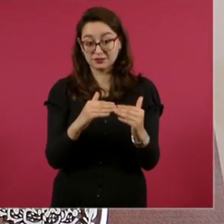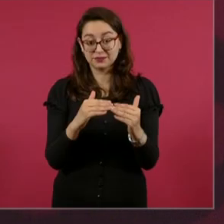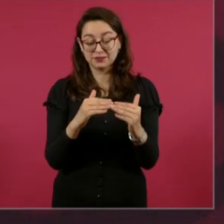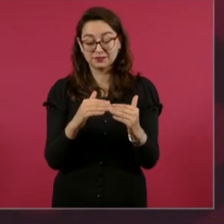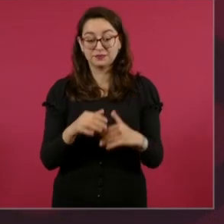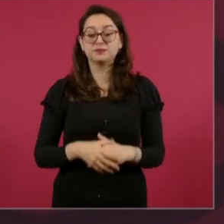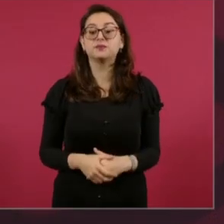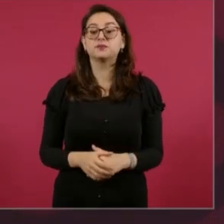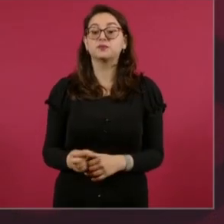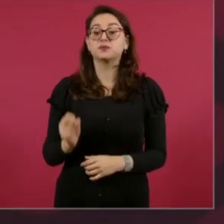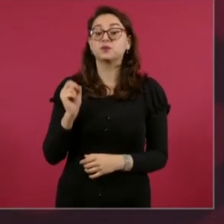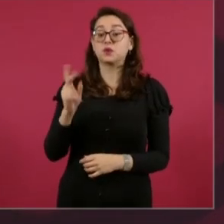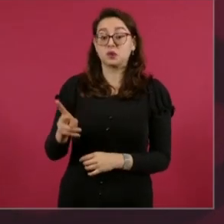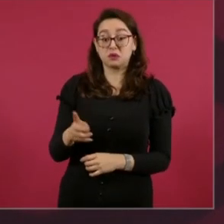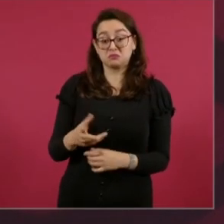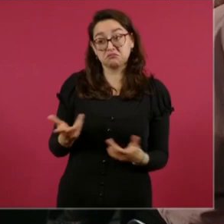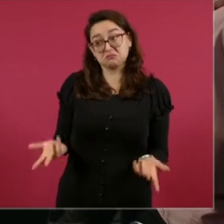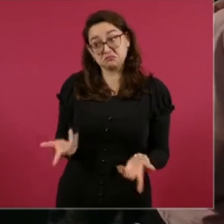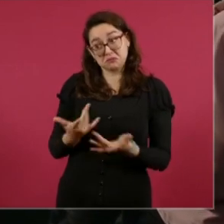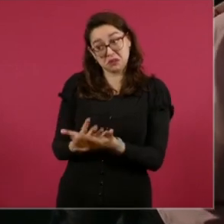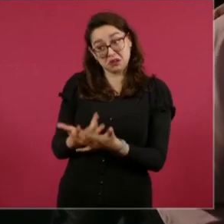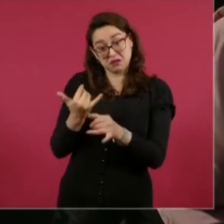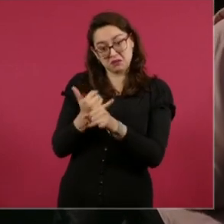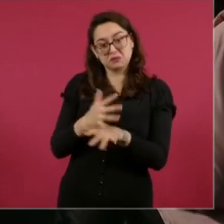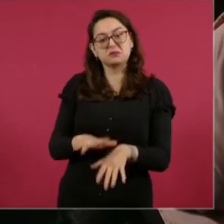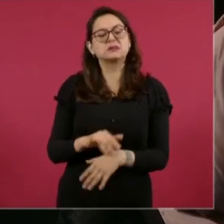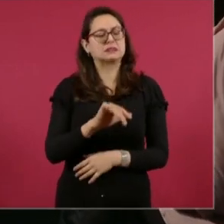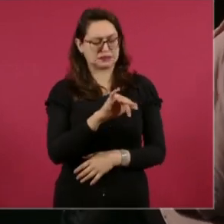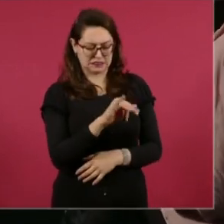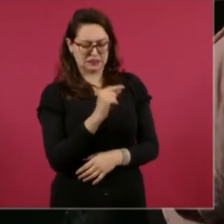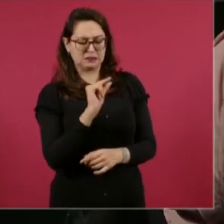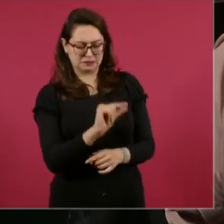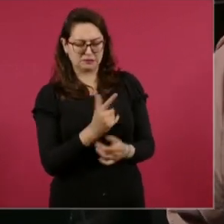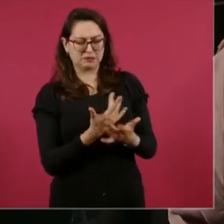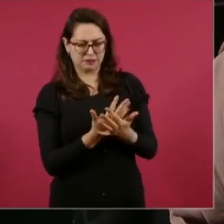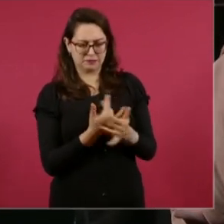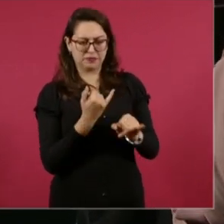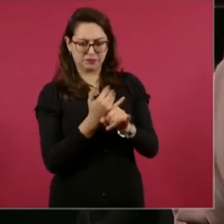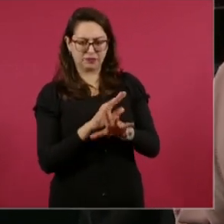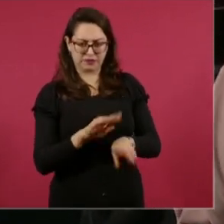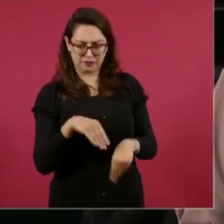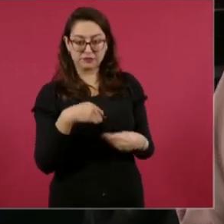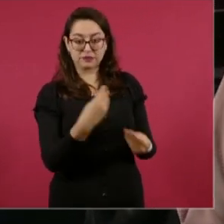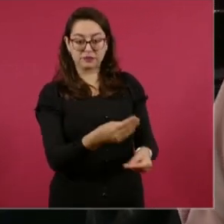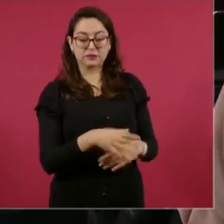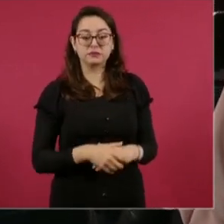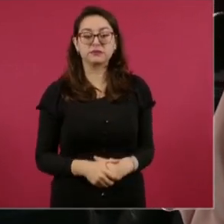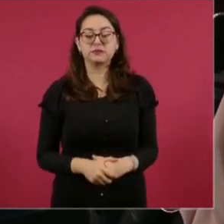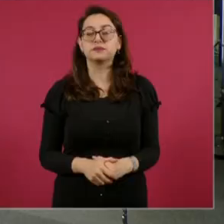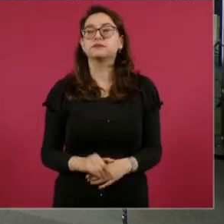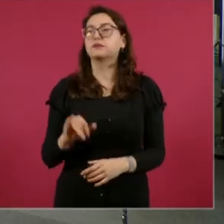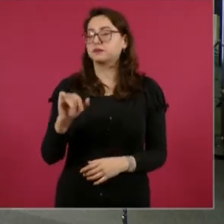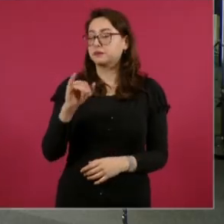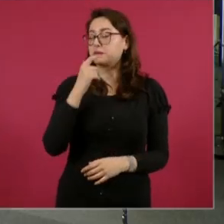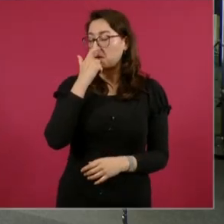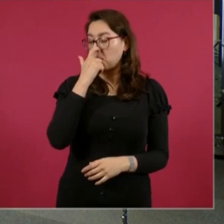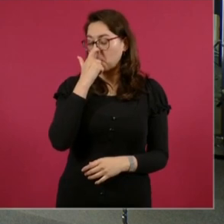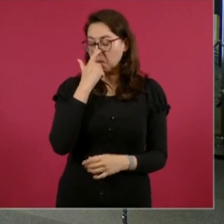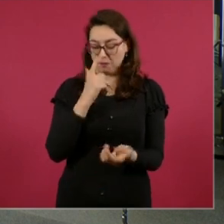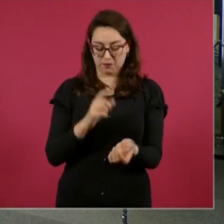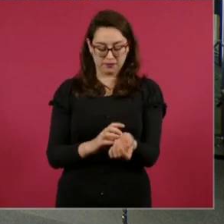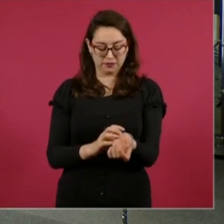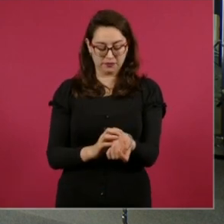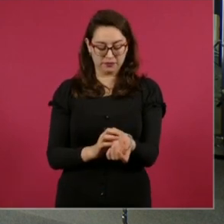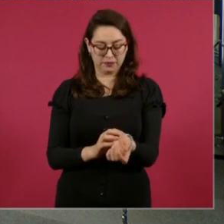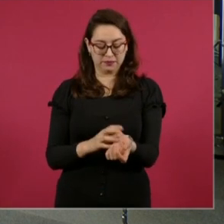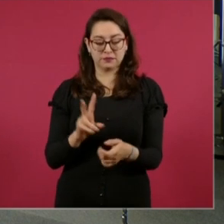Ok, entonces nada más esperar. Nada más, sí, damos la información. Sí. Y sí es cierto, ahorita usted lo que decía de la secretaria Rosa Isela, yo